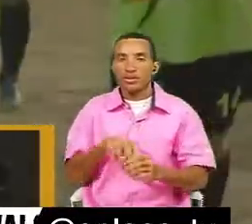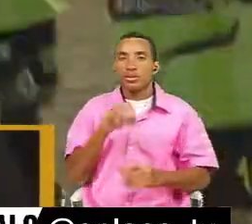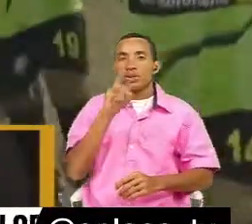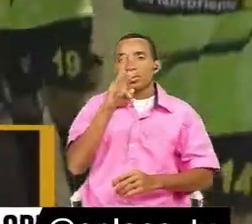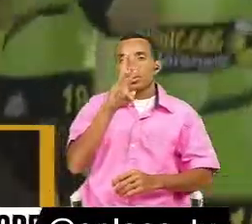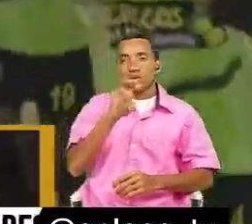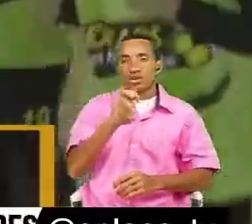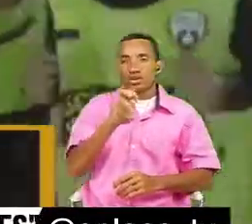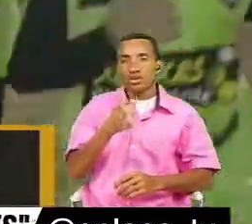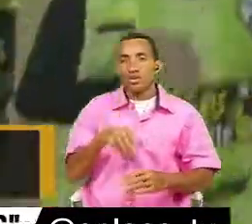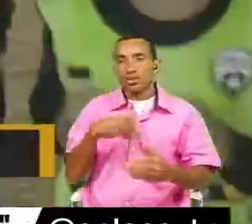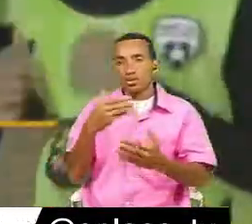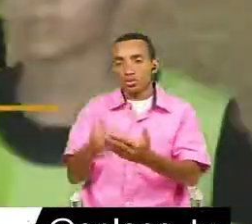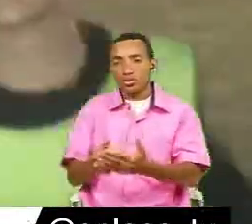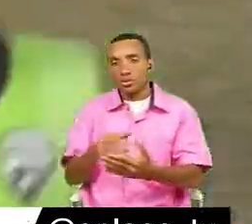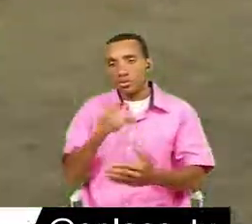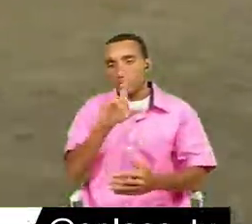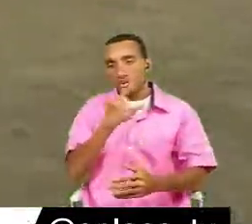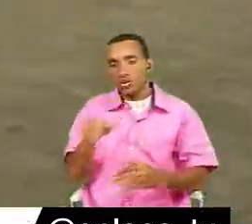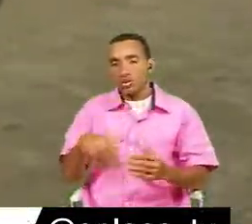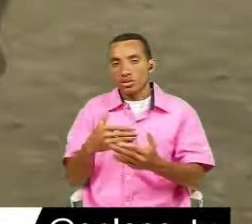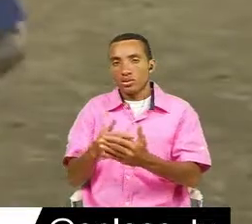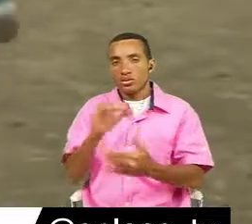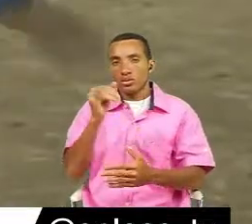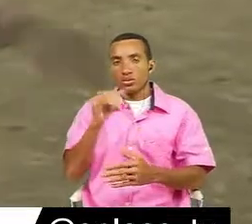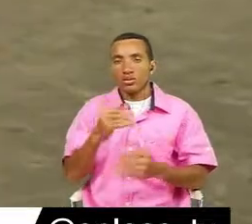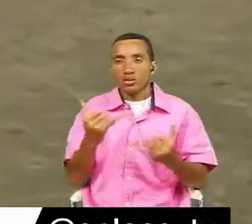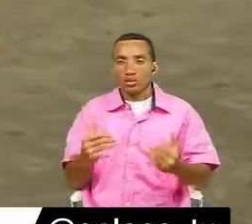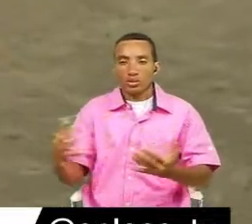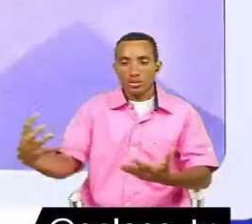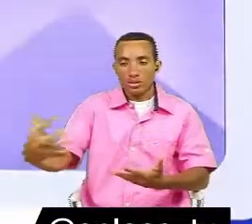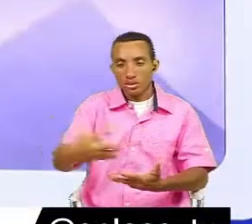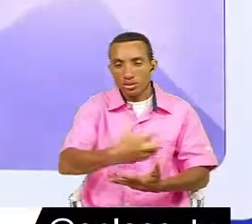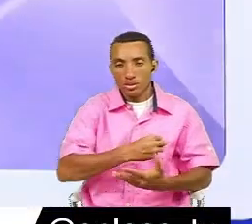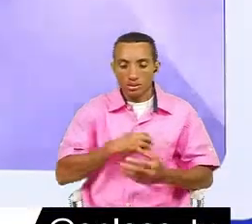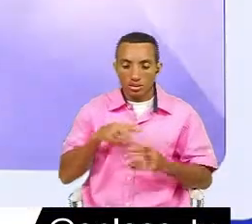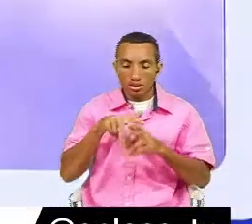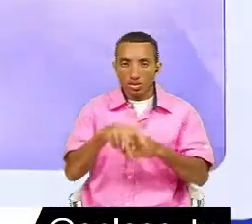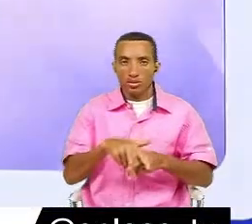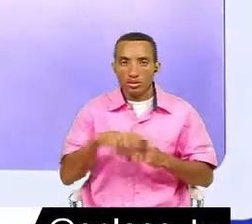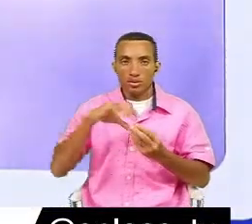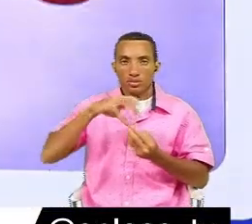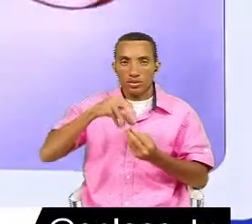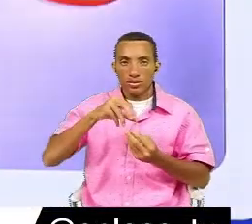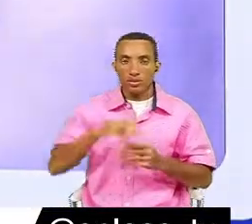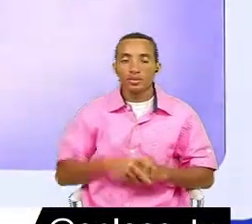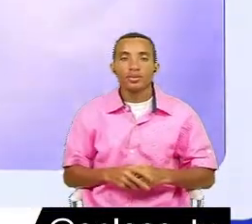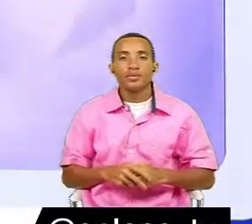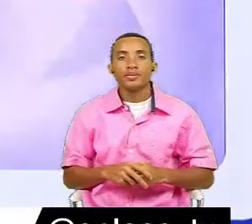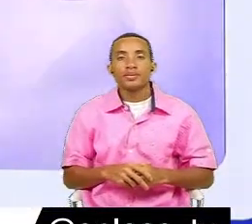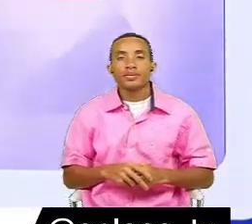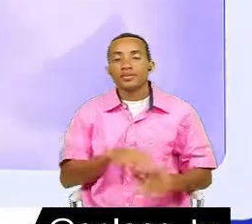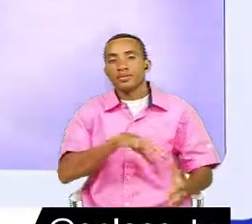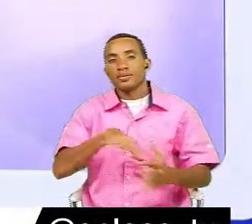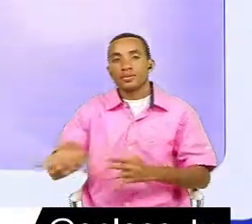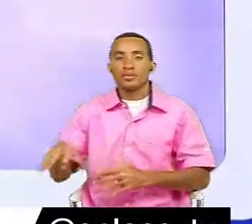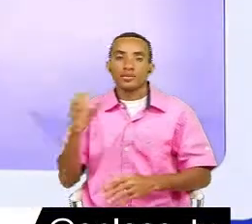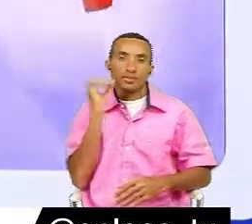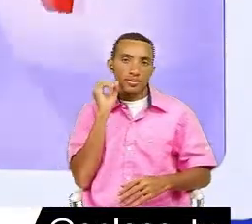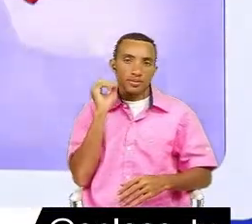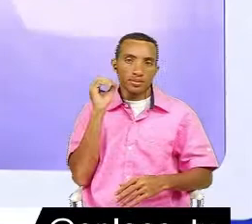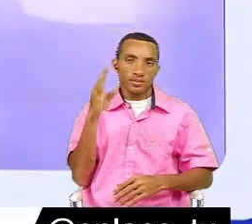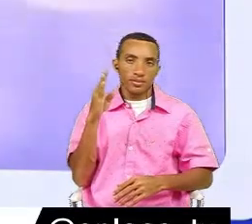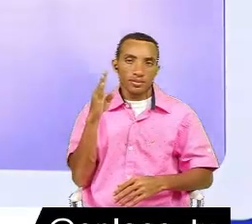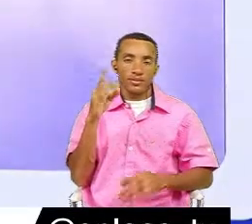estarán en Ruta 65 recolectando tapas. Y seguimos hablando de los clubes de fútbol de